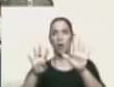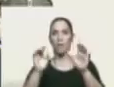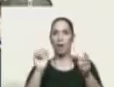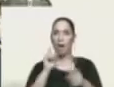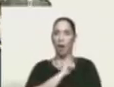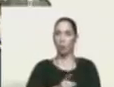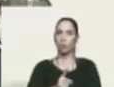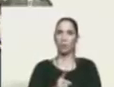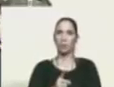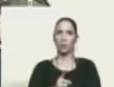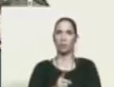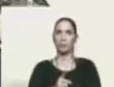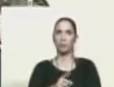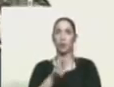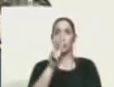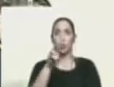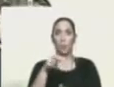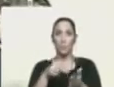comunes.